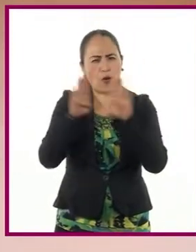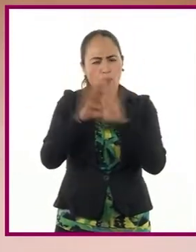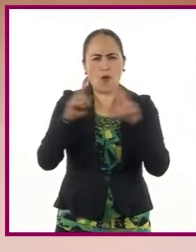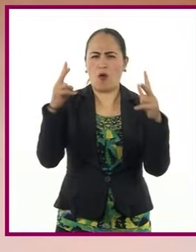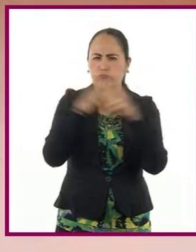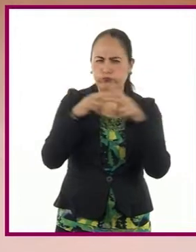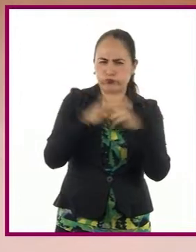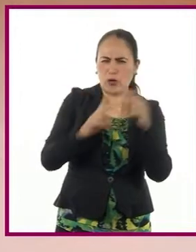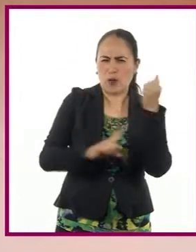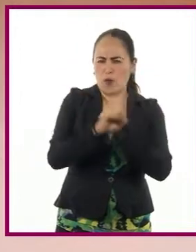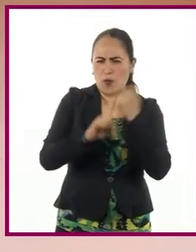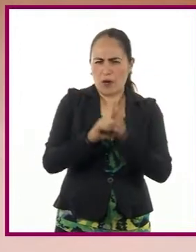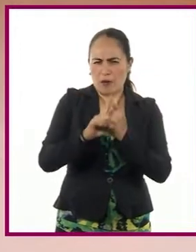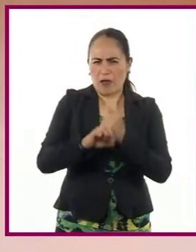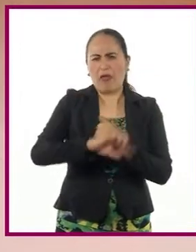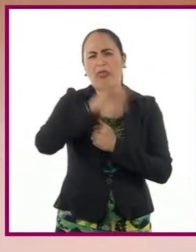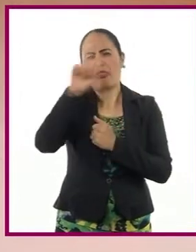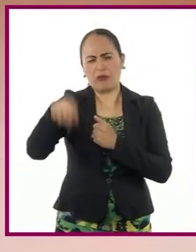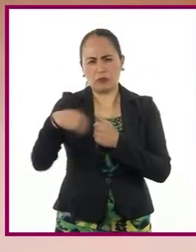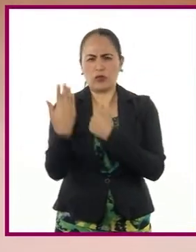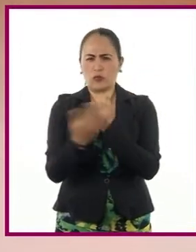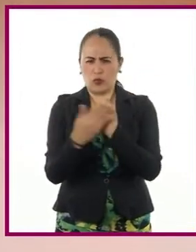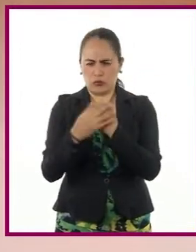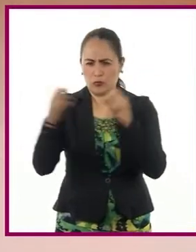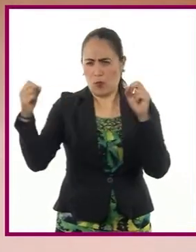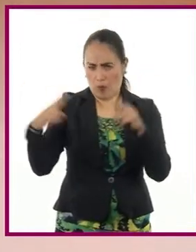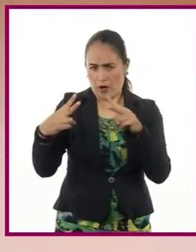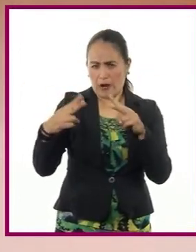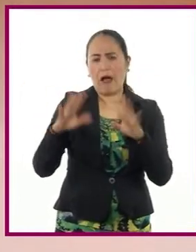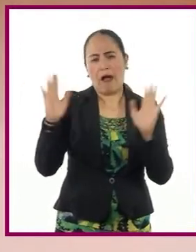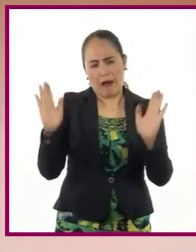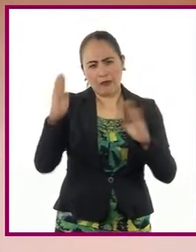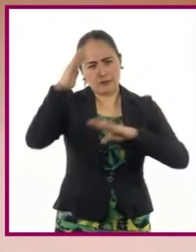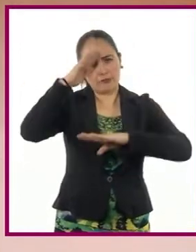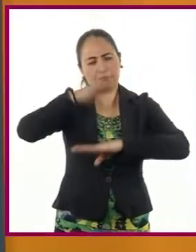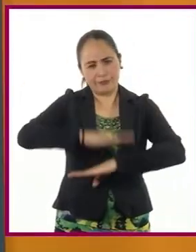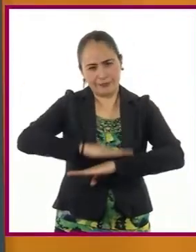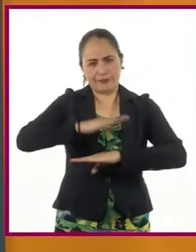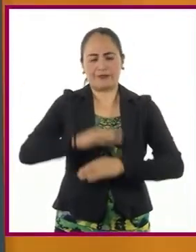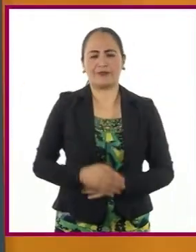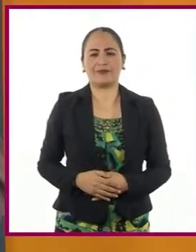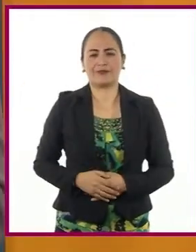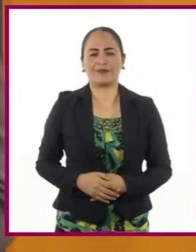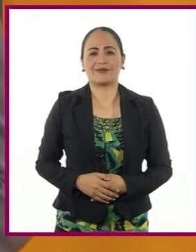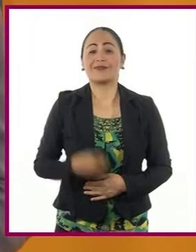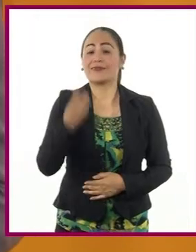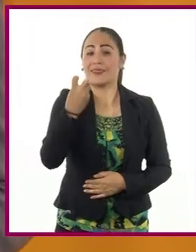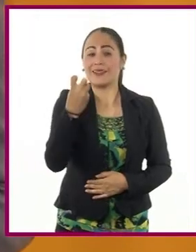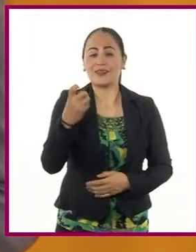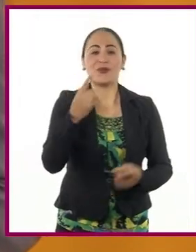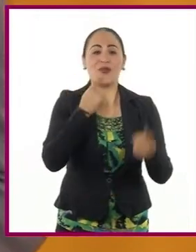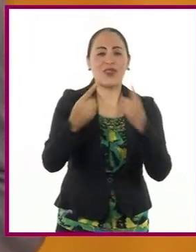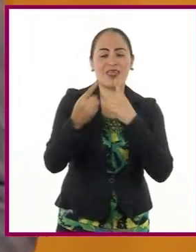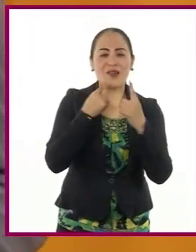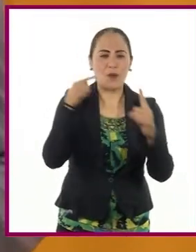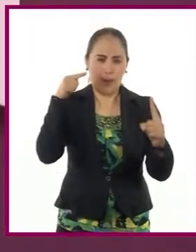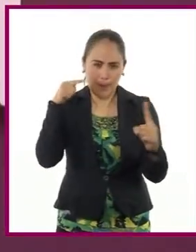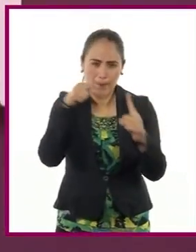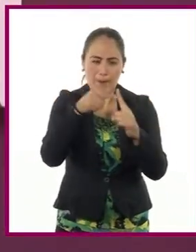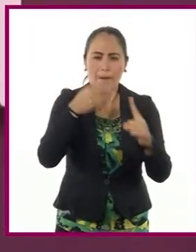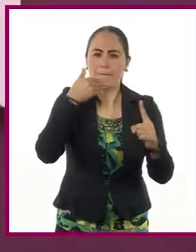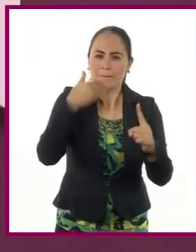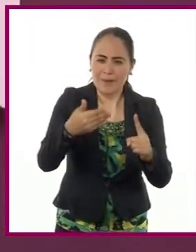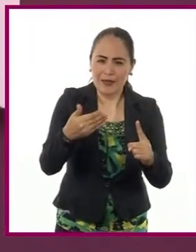para discutirlas en una próxima reunión. Eso ya es un gran paso. Como ven, un diálogo asertivo propicia